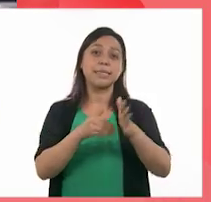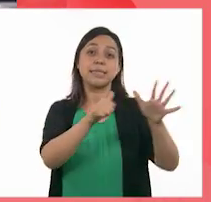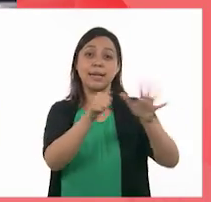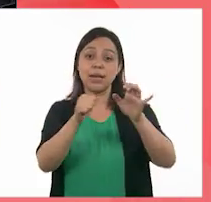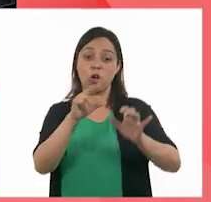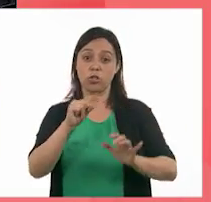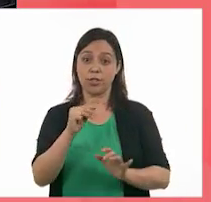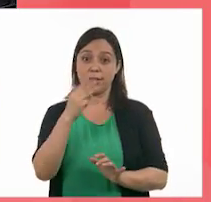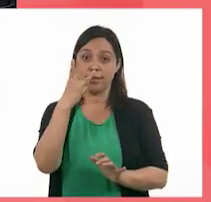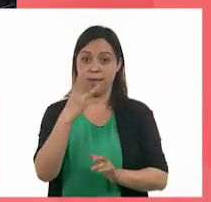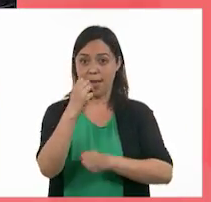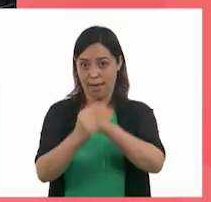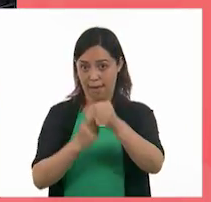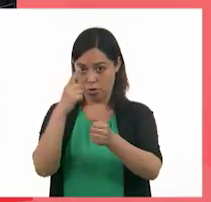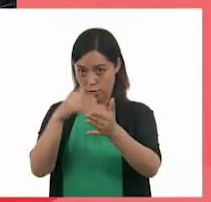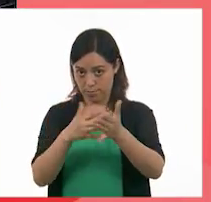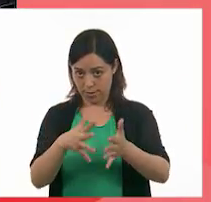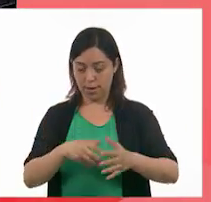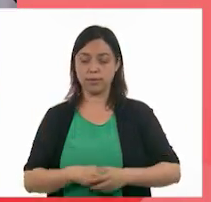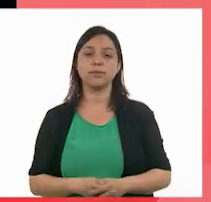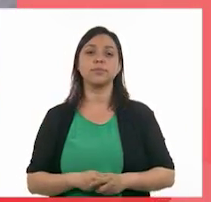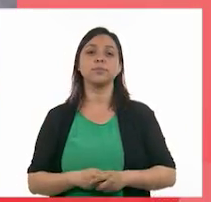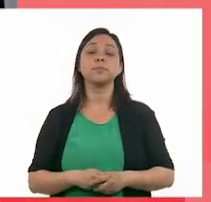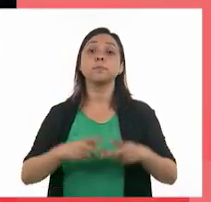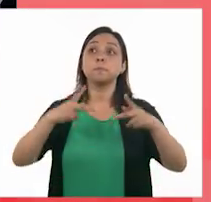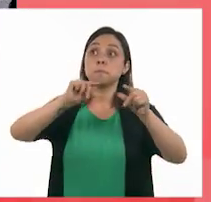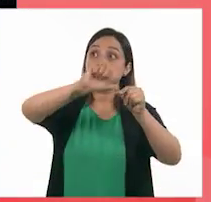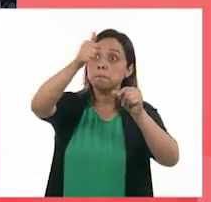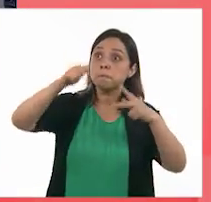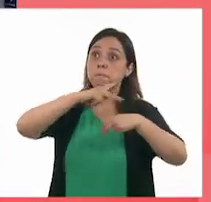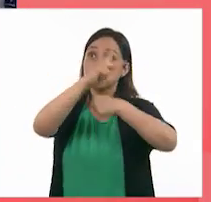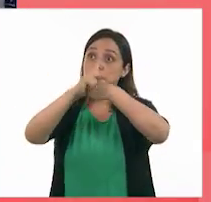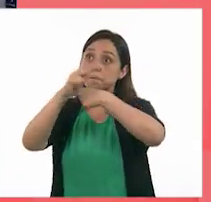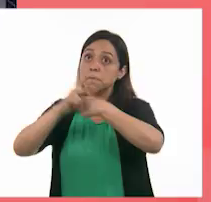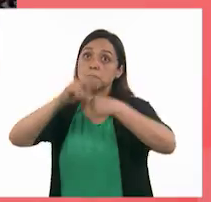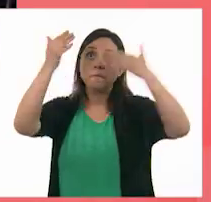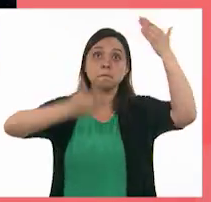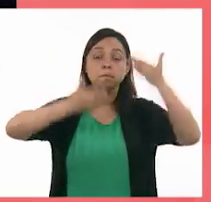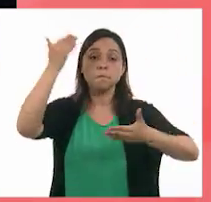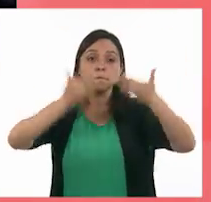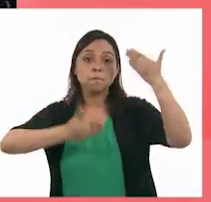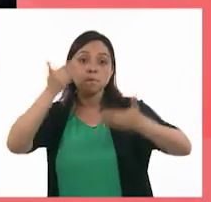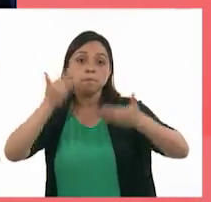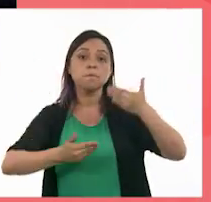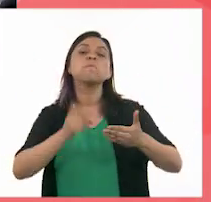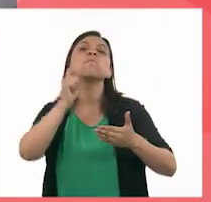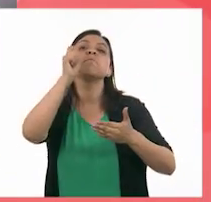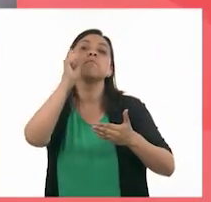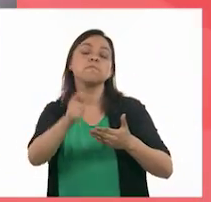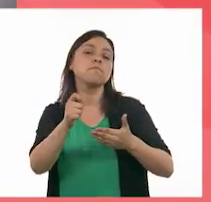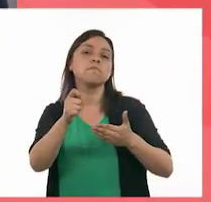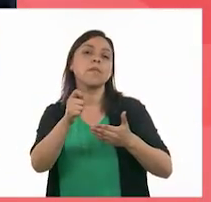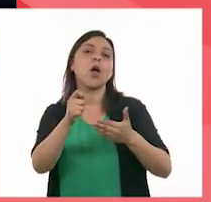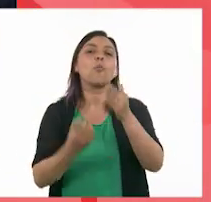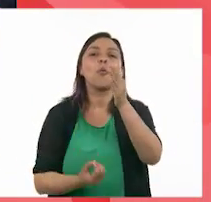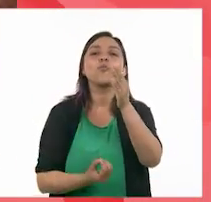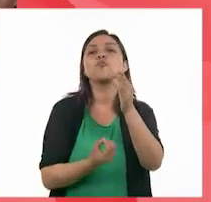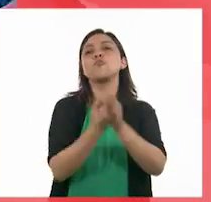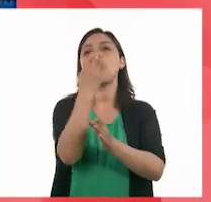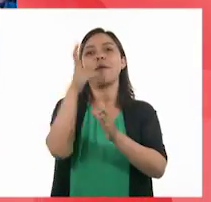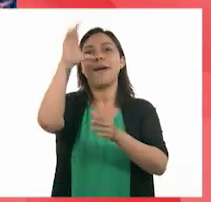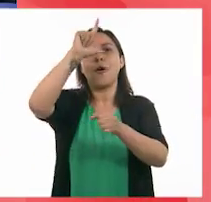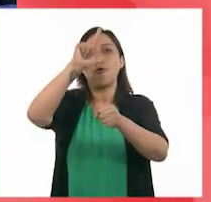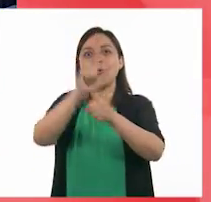1.559.683. Las migraciones desde otros países hacen de Tijuana, de Baja California, la cuna de una nueva cultura.